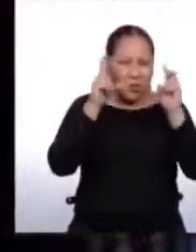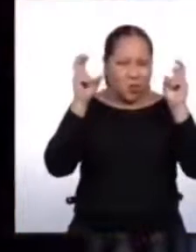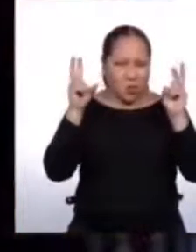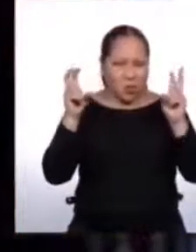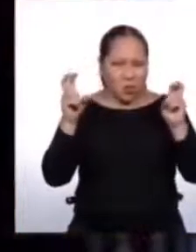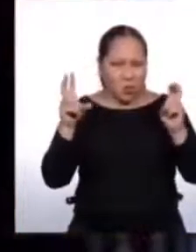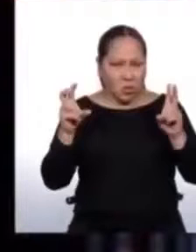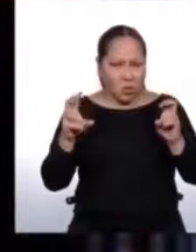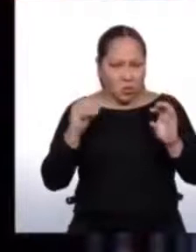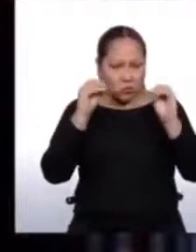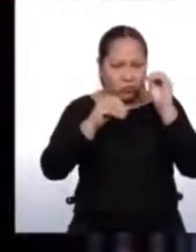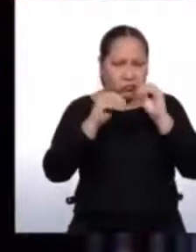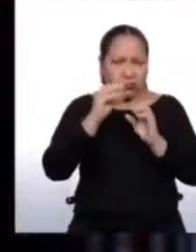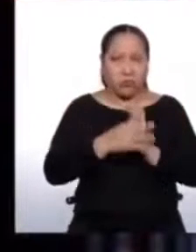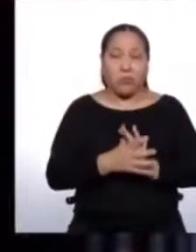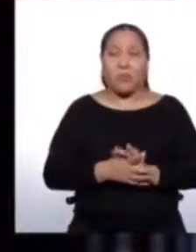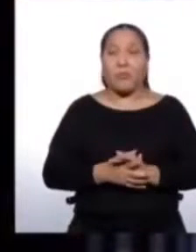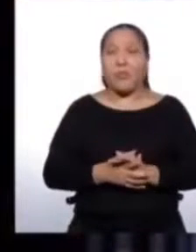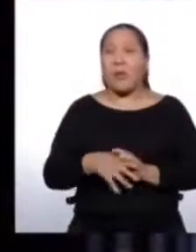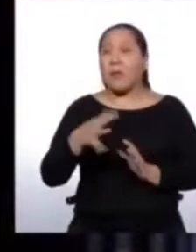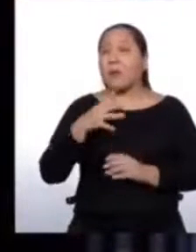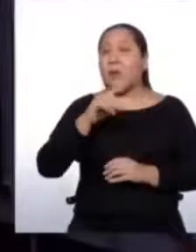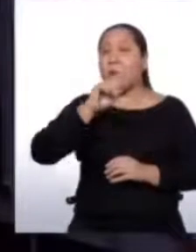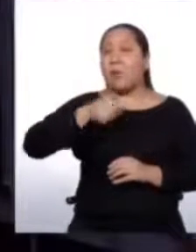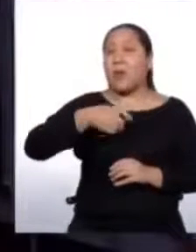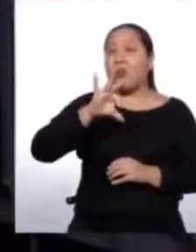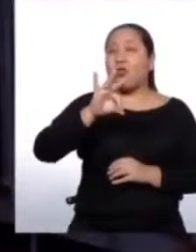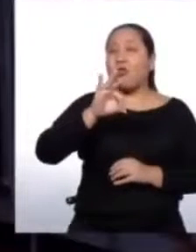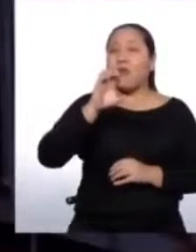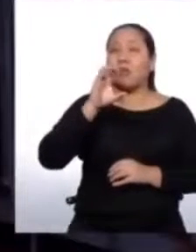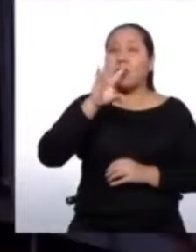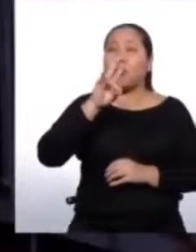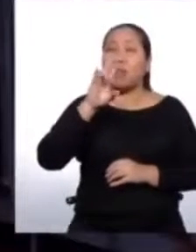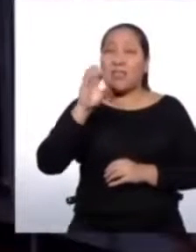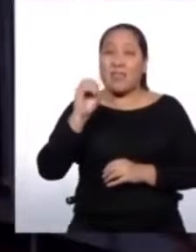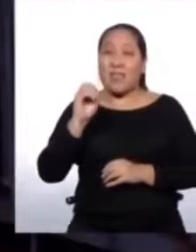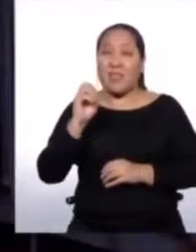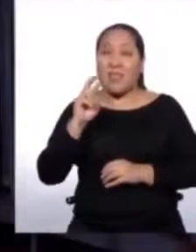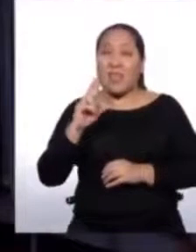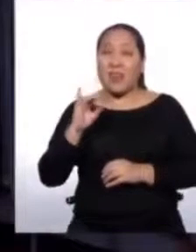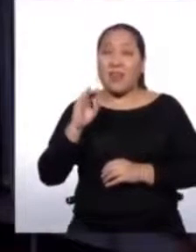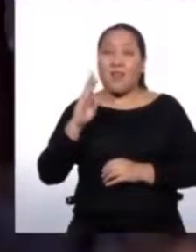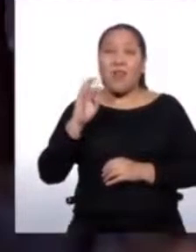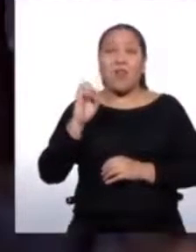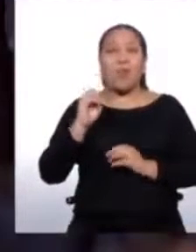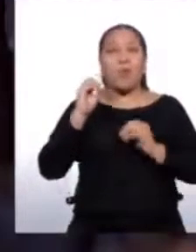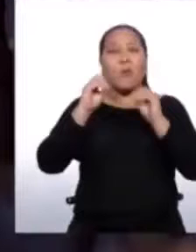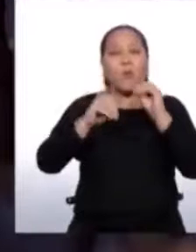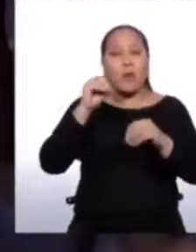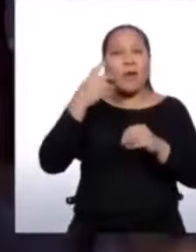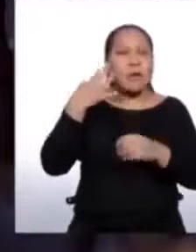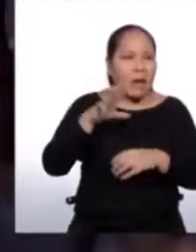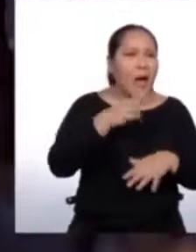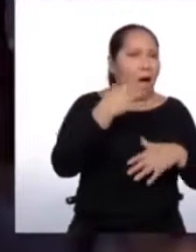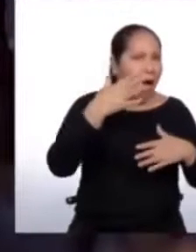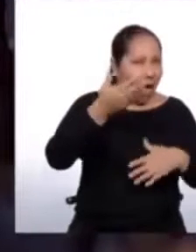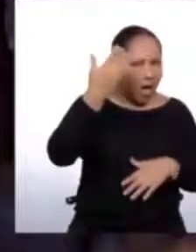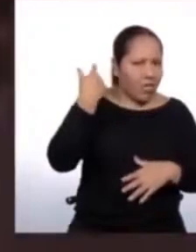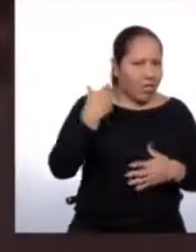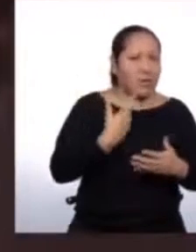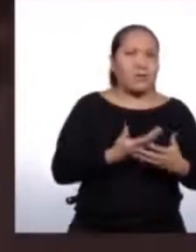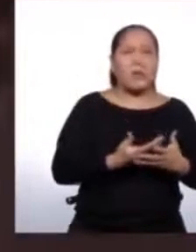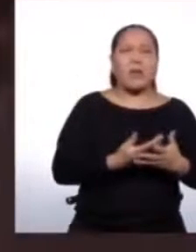70 y ve Ribeiro que sus libros en realidad sí han tenido una aceptación, le han